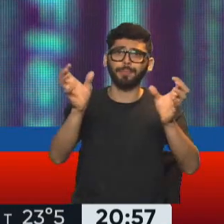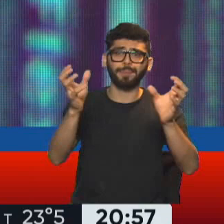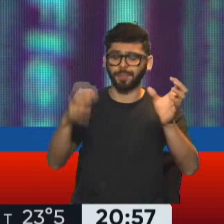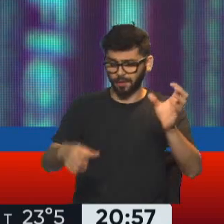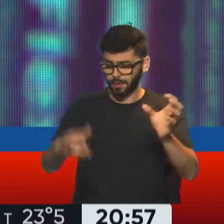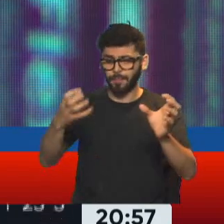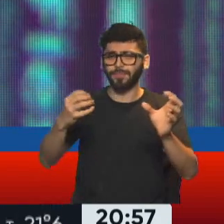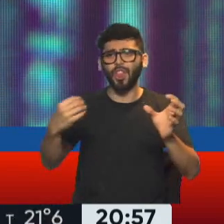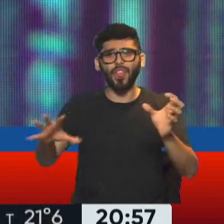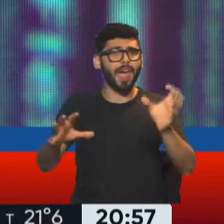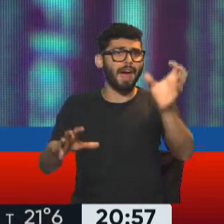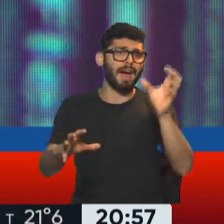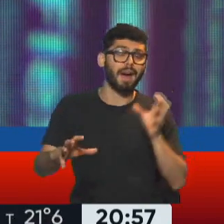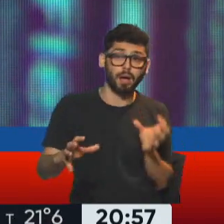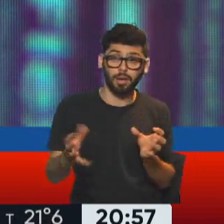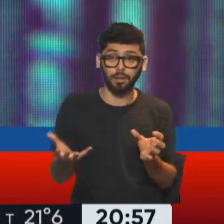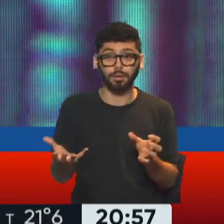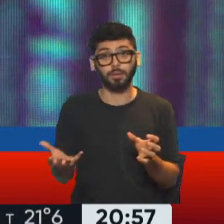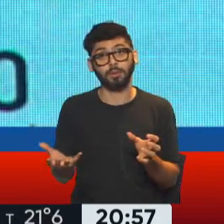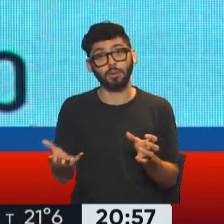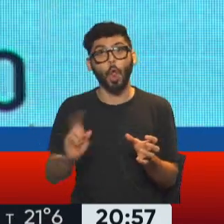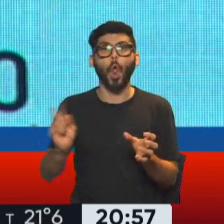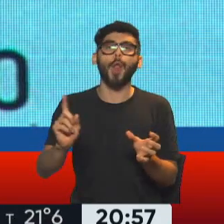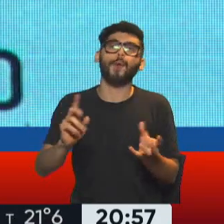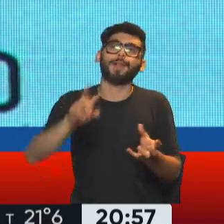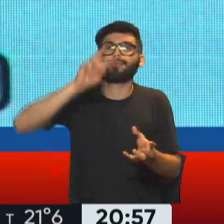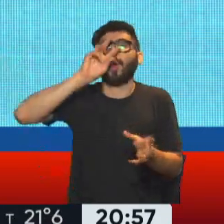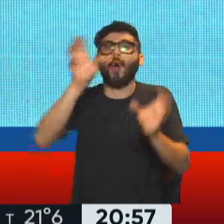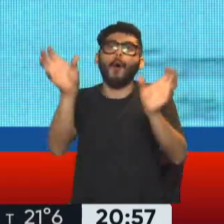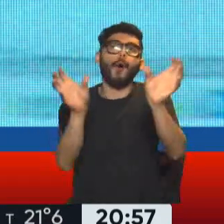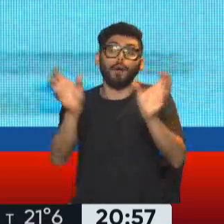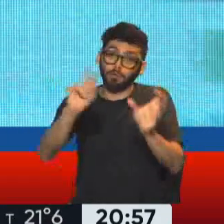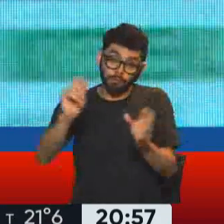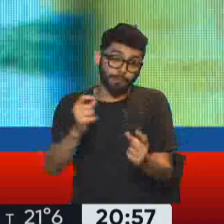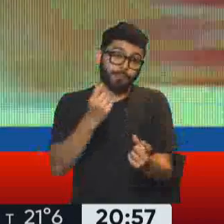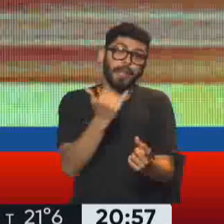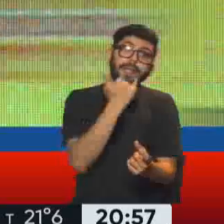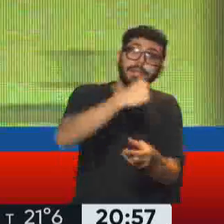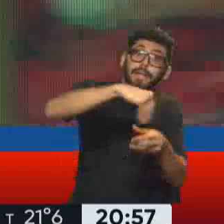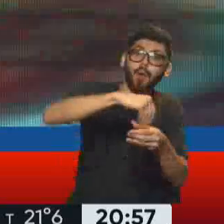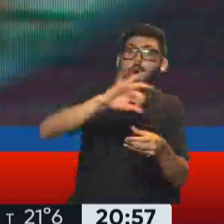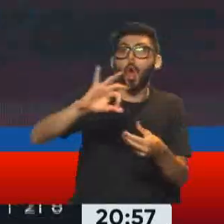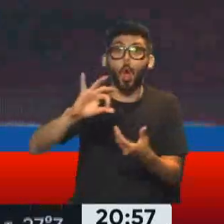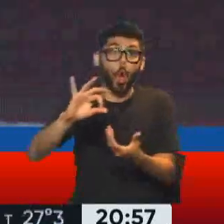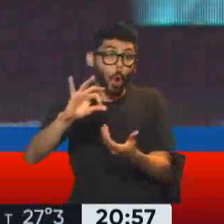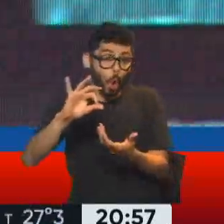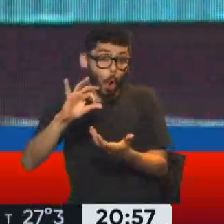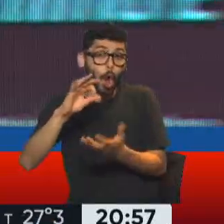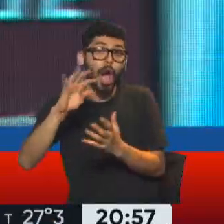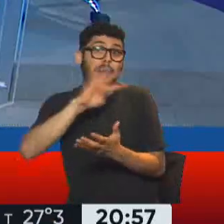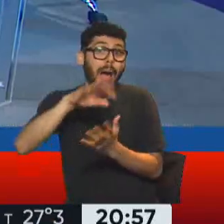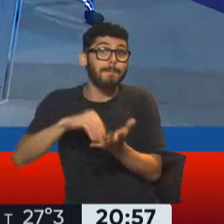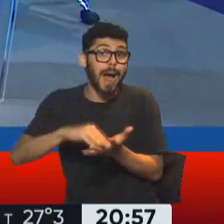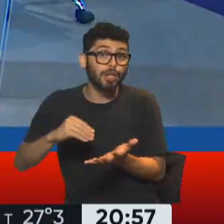dejar. Y lo que tienen, bueno, no son justamente productos de lujo. Están eligiendo entre la yerba o un pedazo... O polenta,